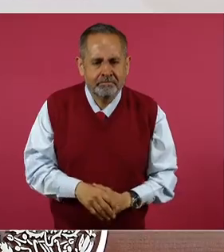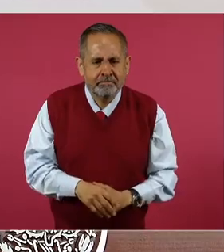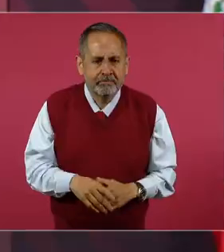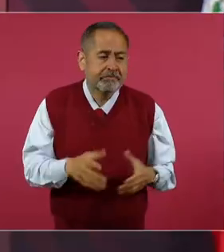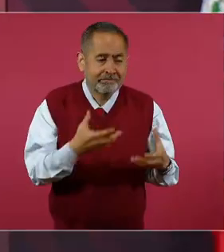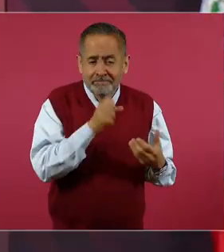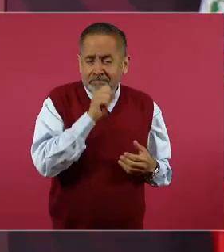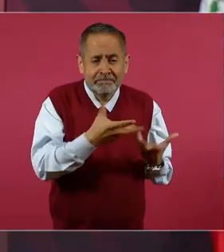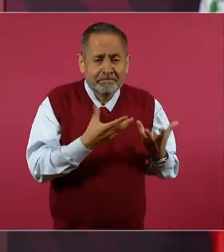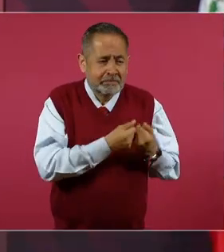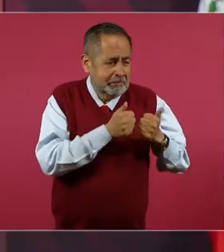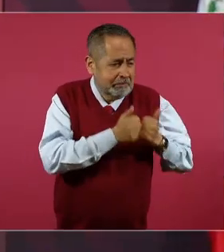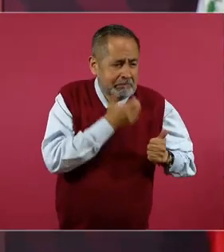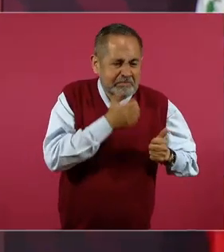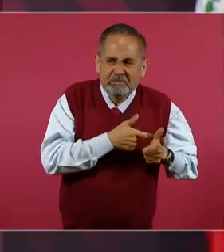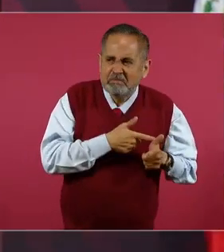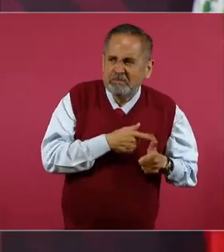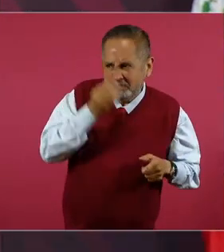conservadores,